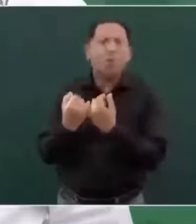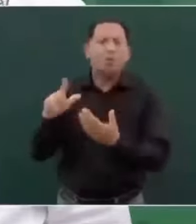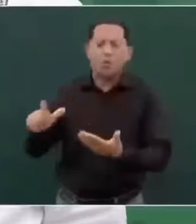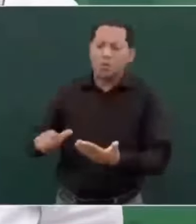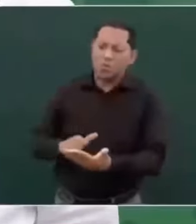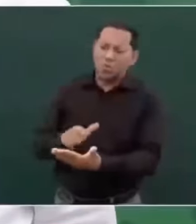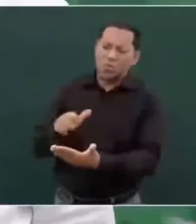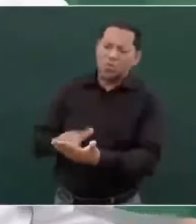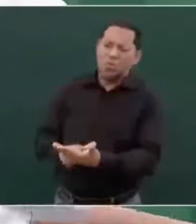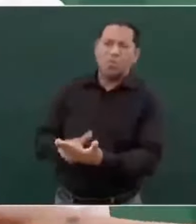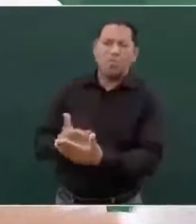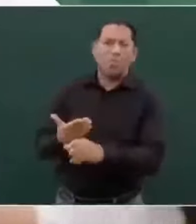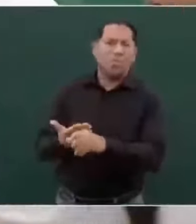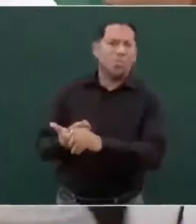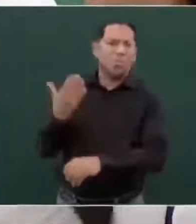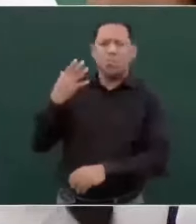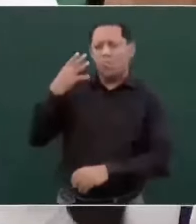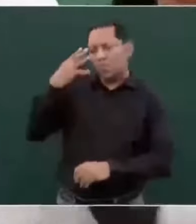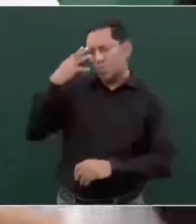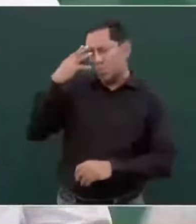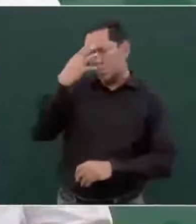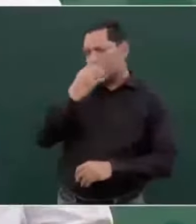lugar bellísimo